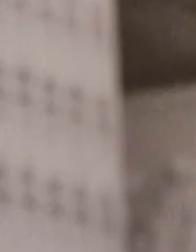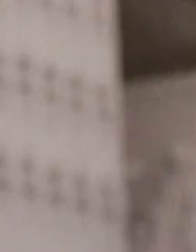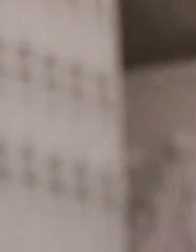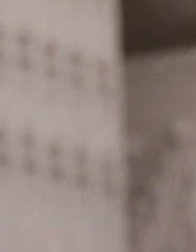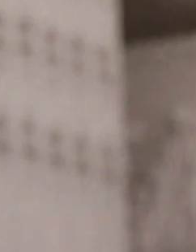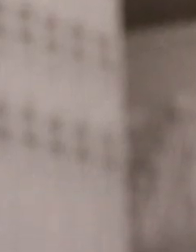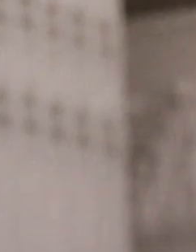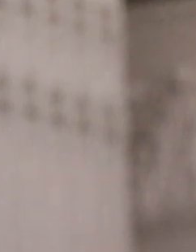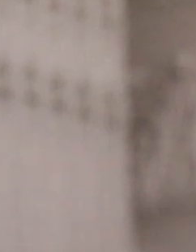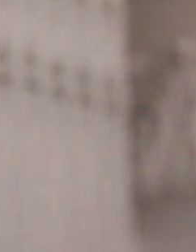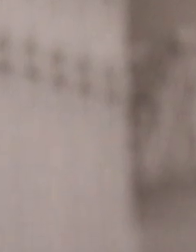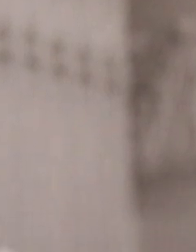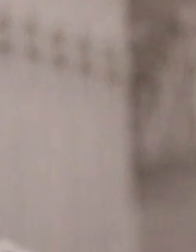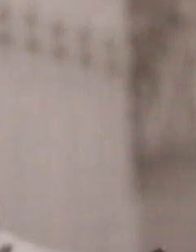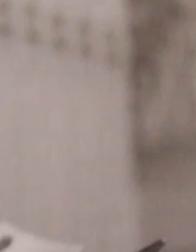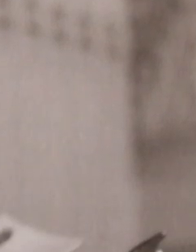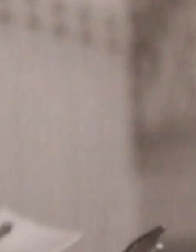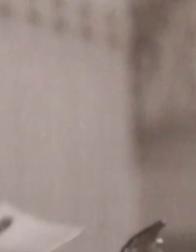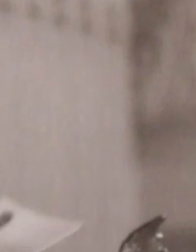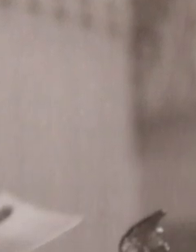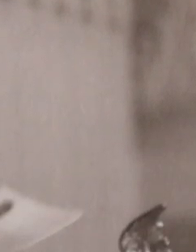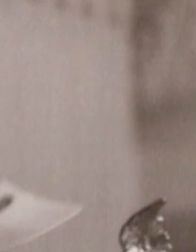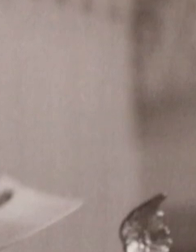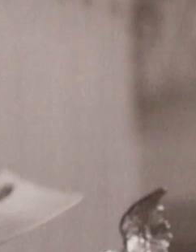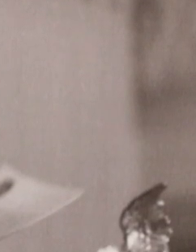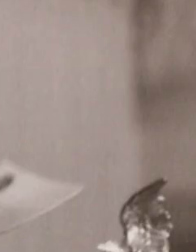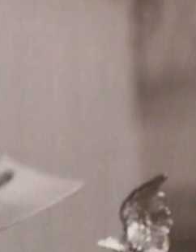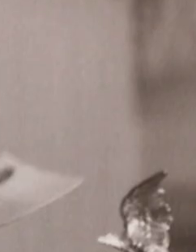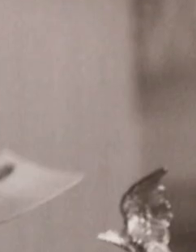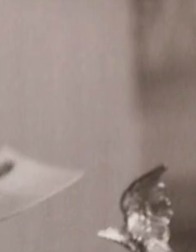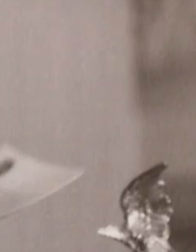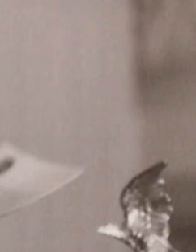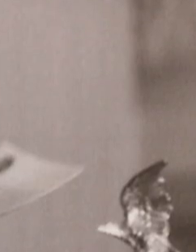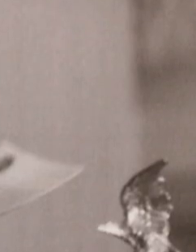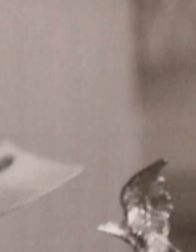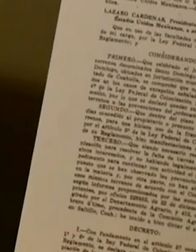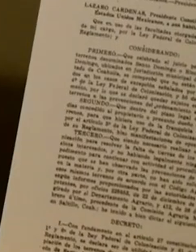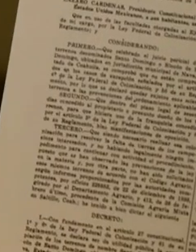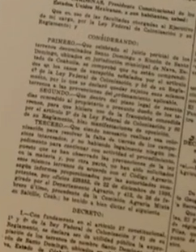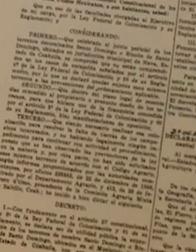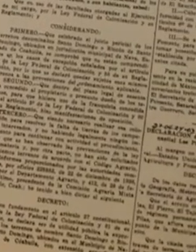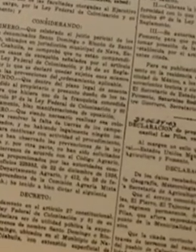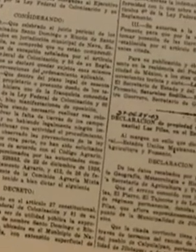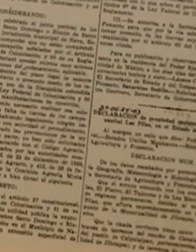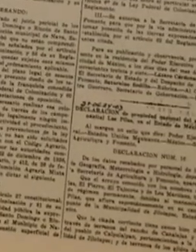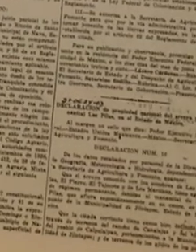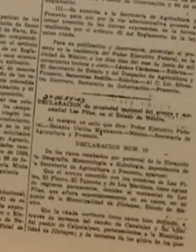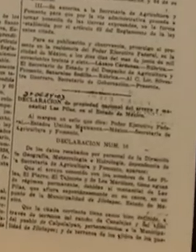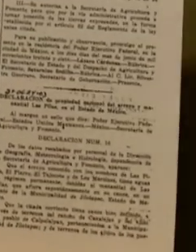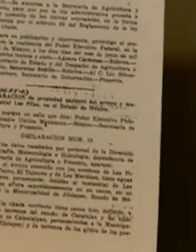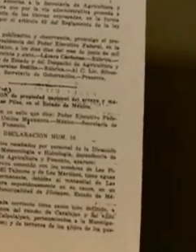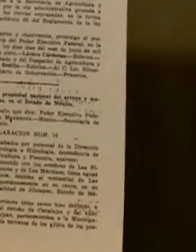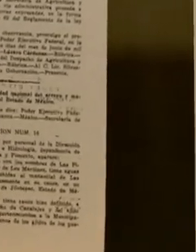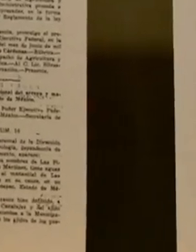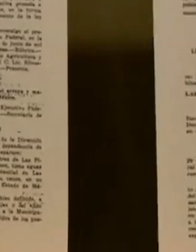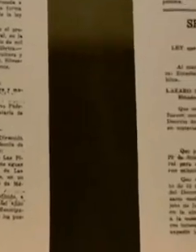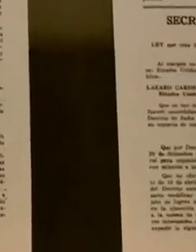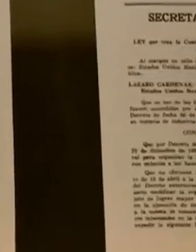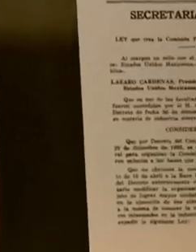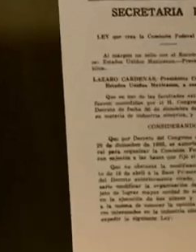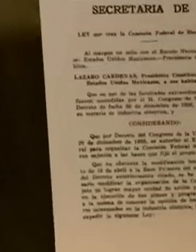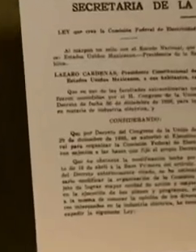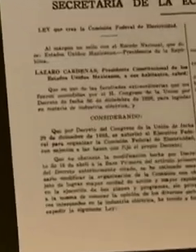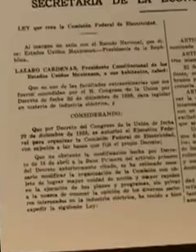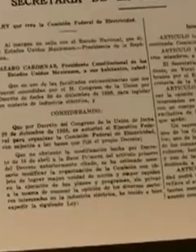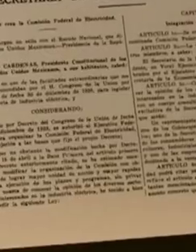Se trata de un caso evidente y claro que obliga al gobierno a aplicar la ley de expropiación en vigor no solo para someter a las empresas petroleras a la